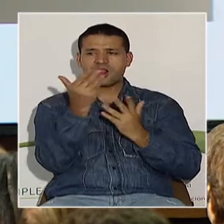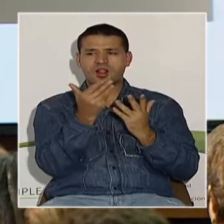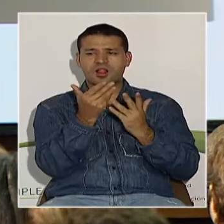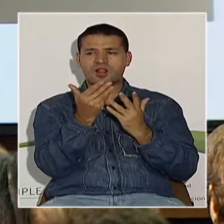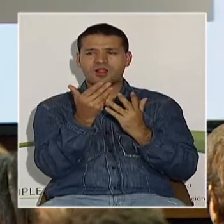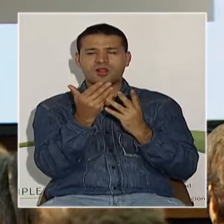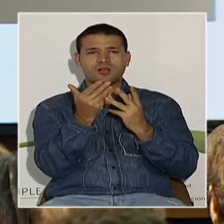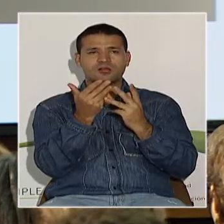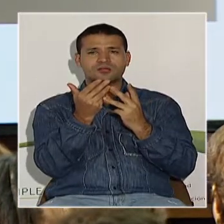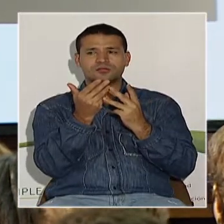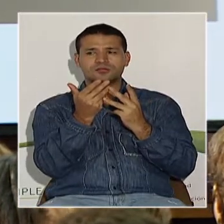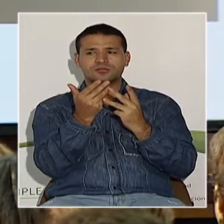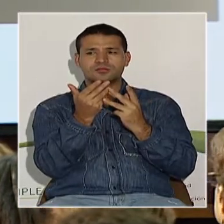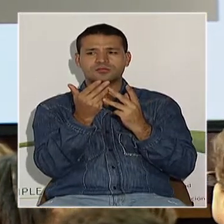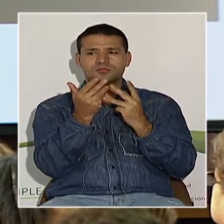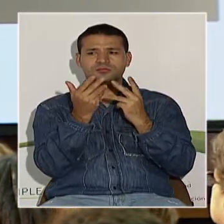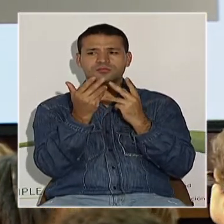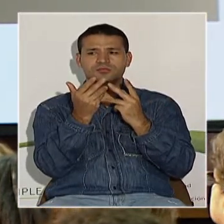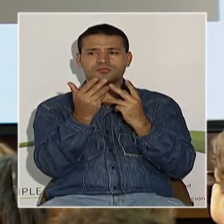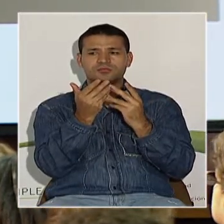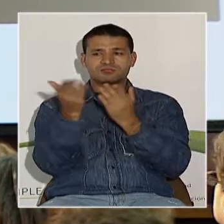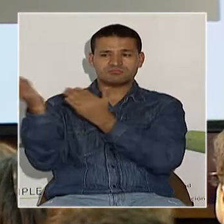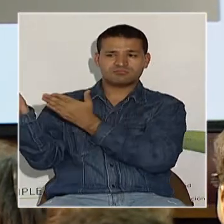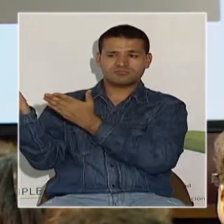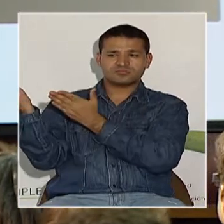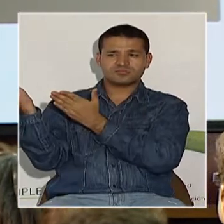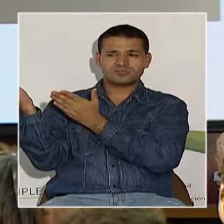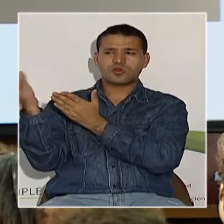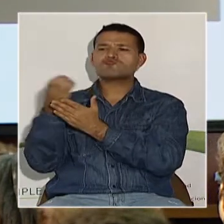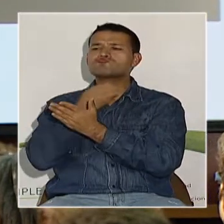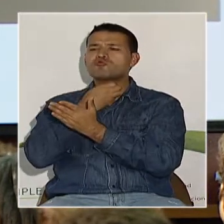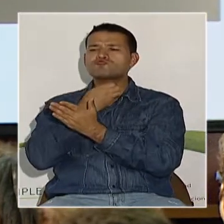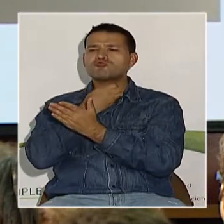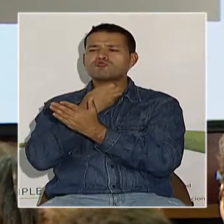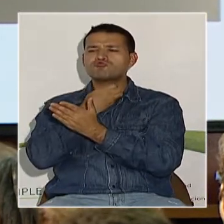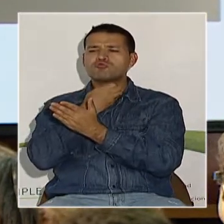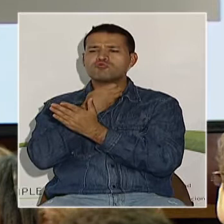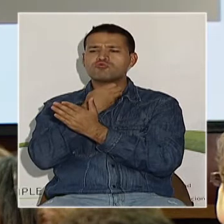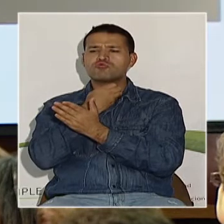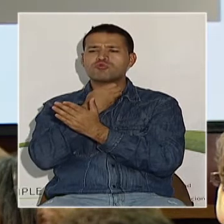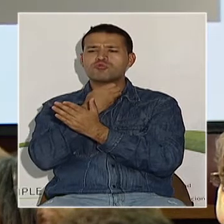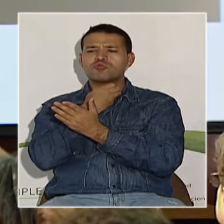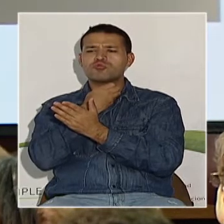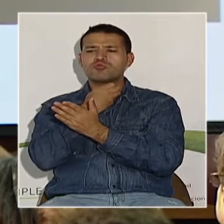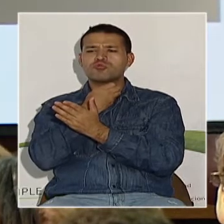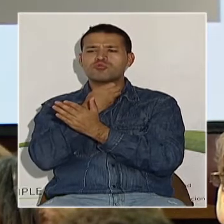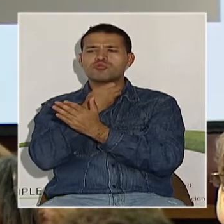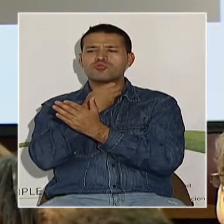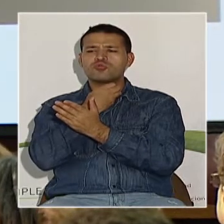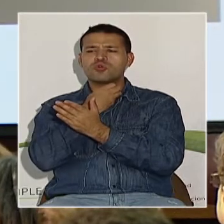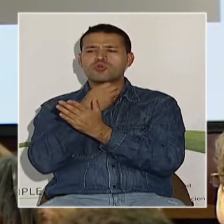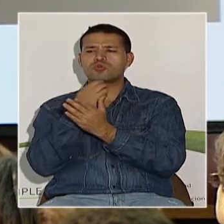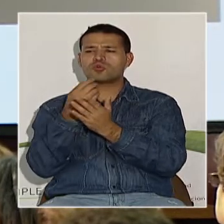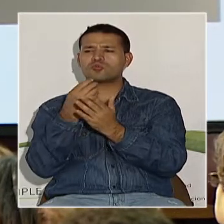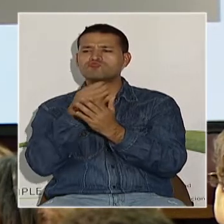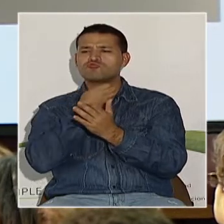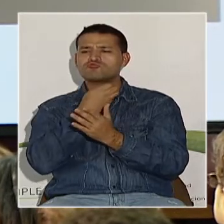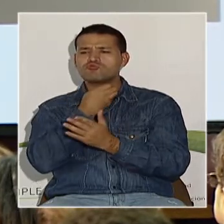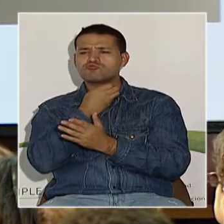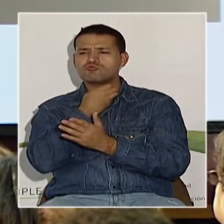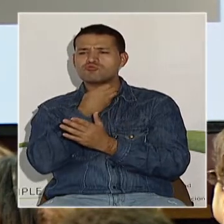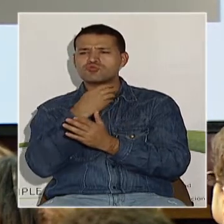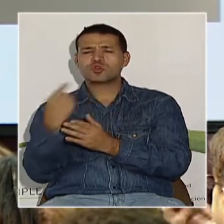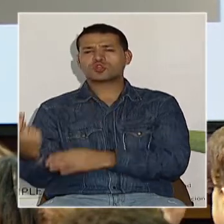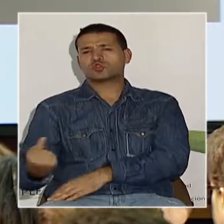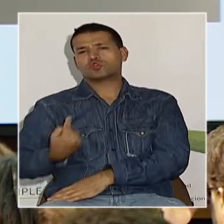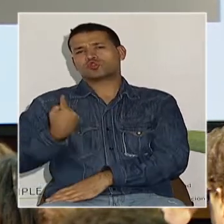que miremos a este ser como un ser agónico que está siendo sepultado por una luz, o un ser que